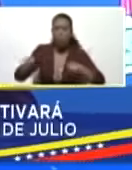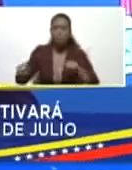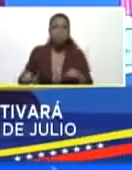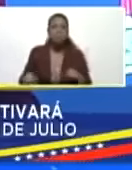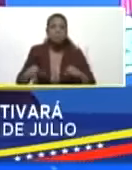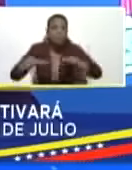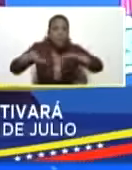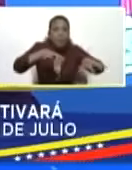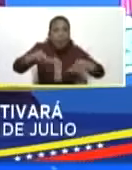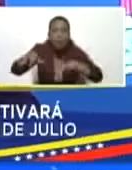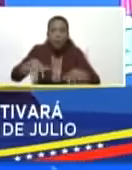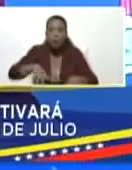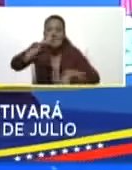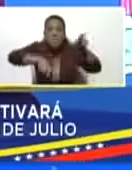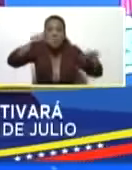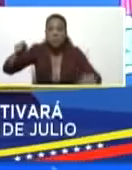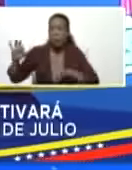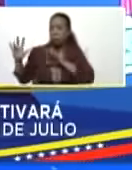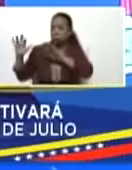Esas movilizaciones